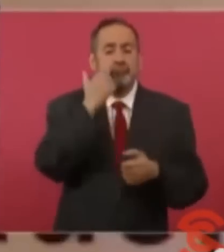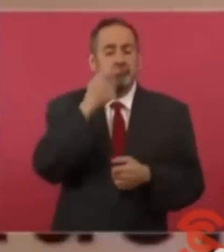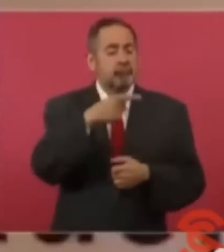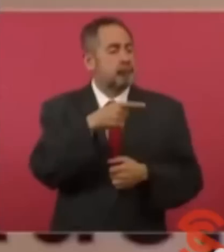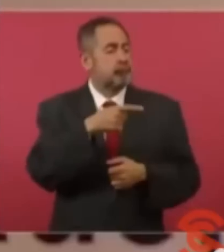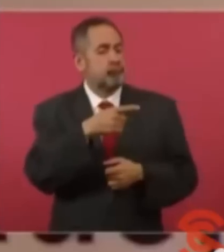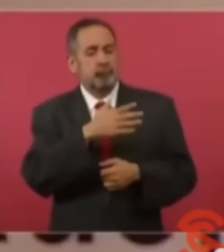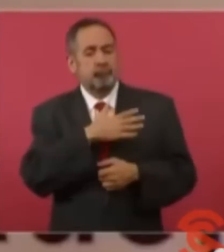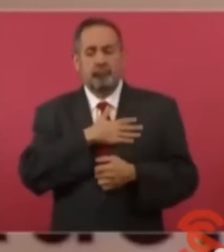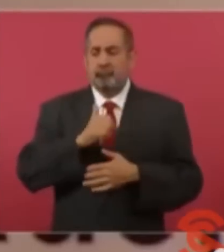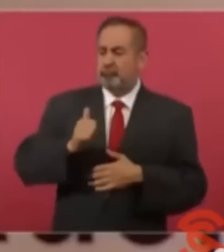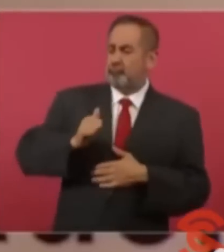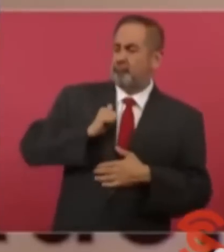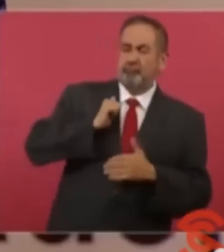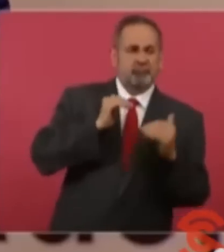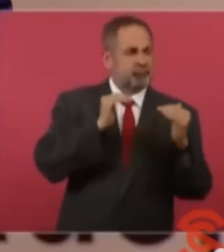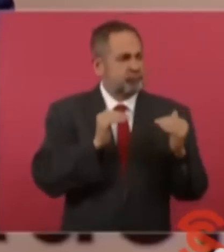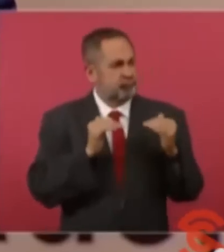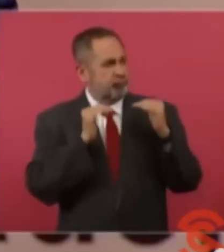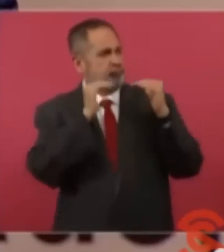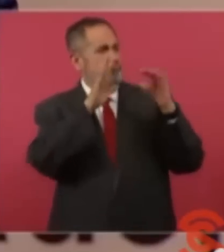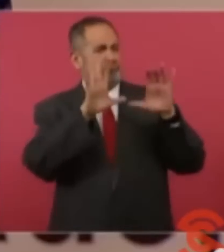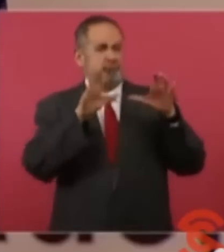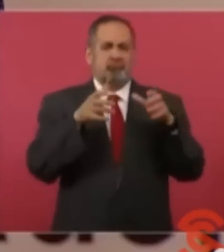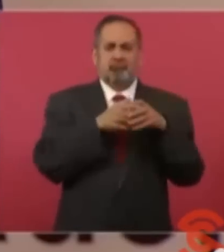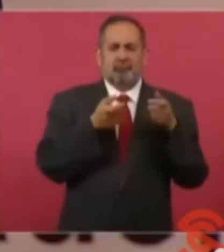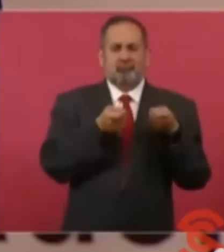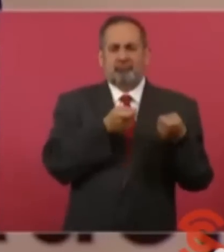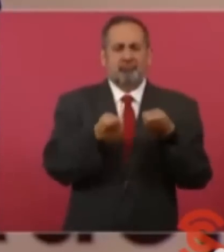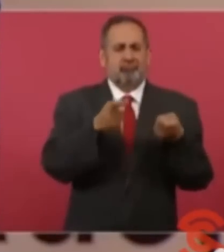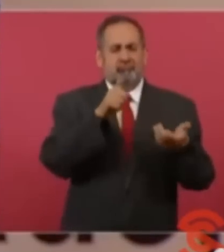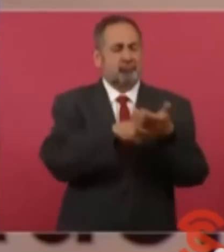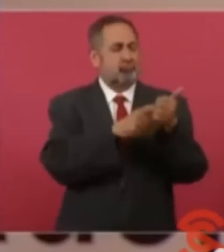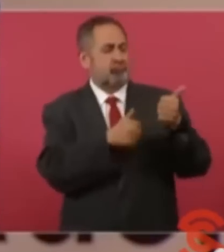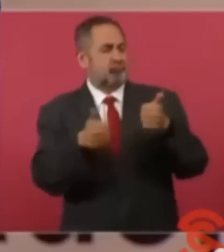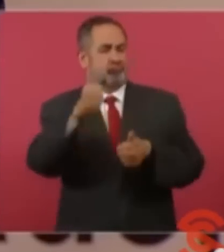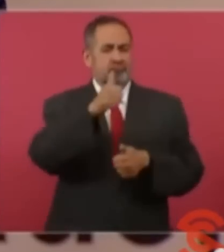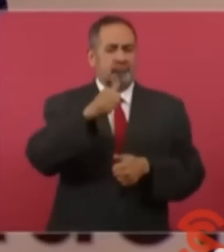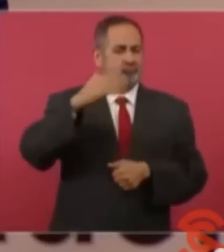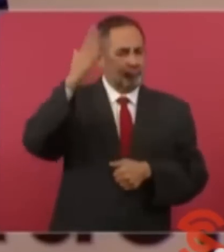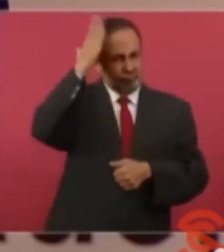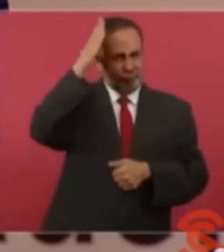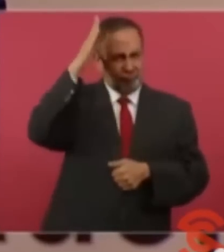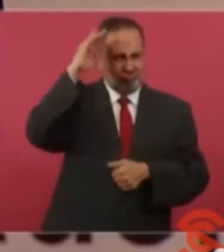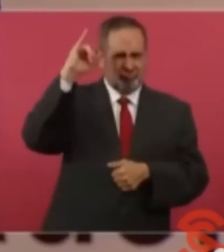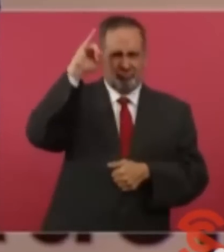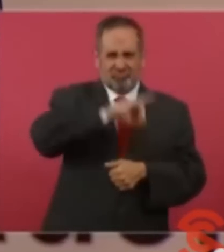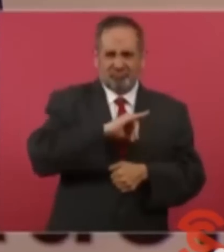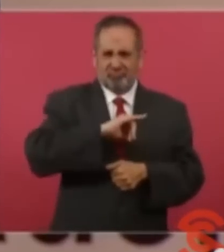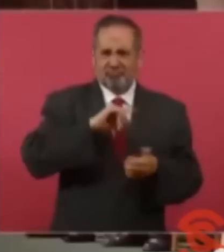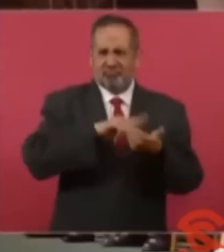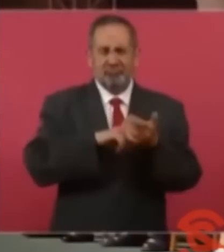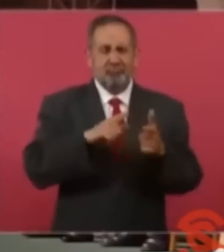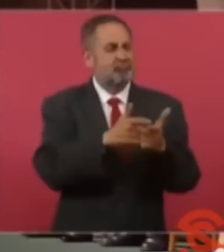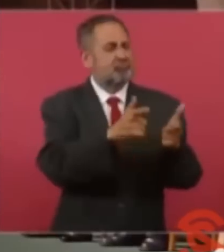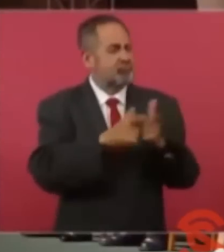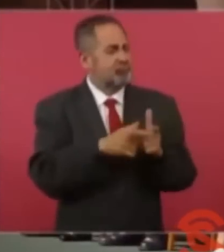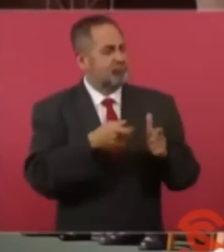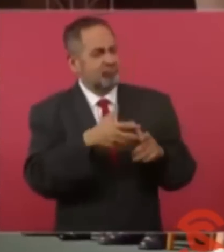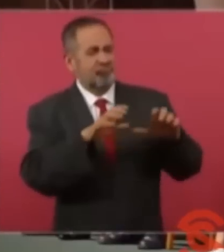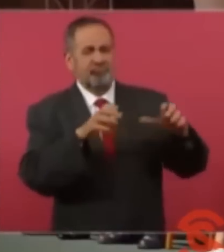supremo poder conservador. El gerente de ese grupo